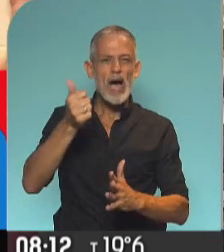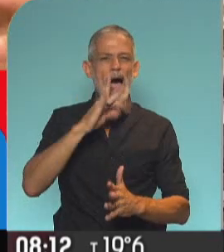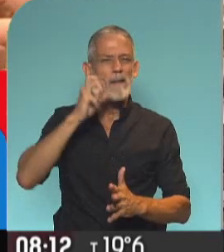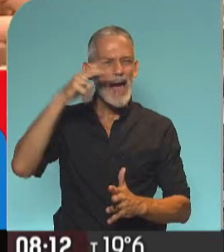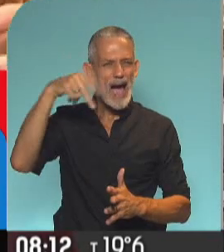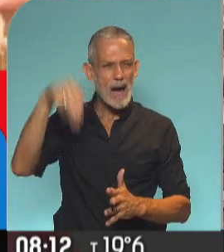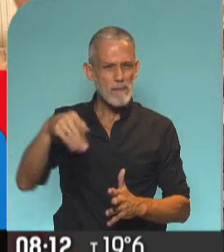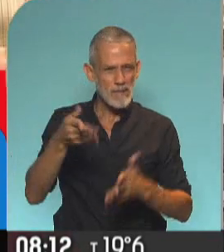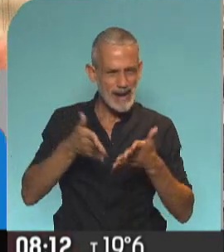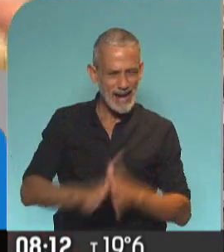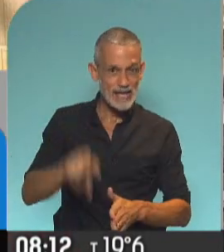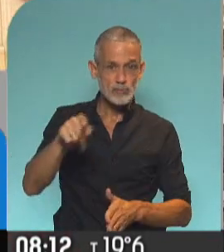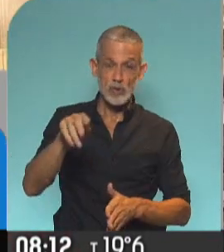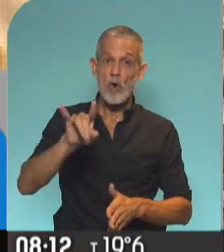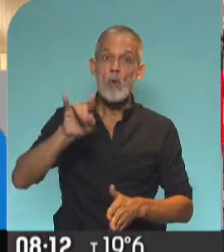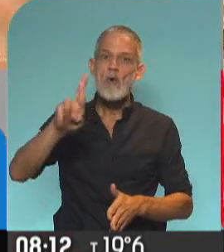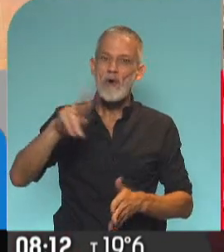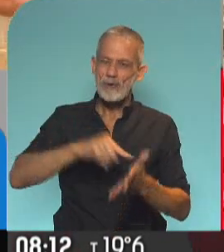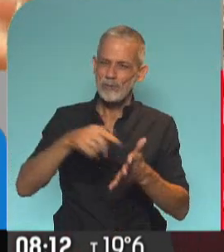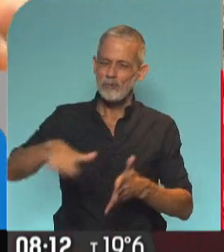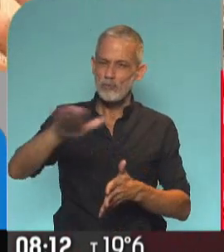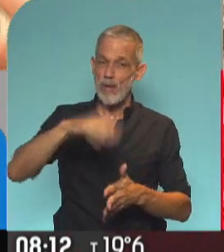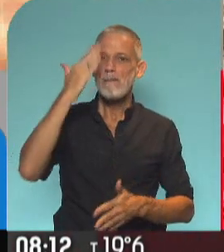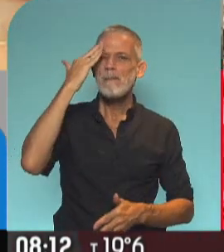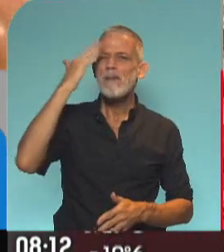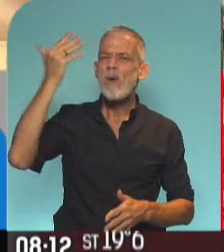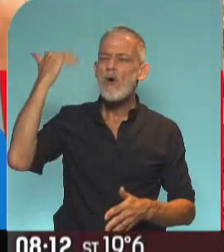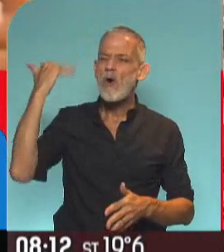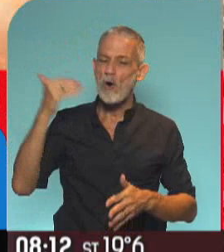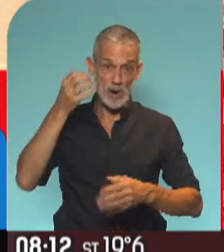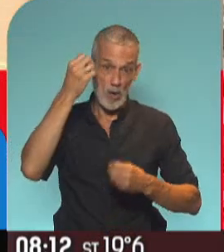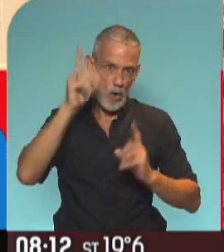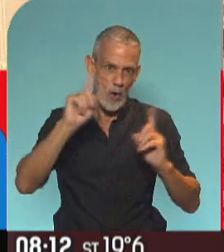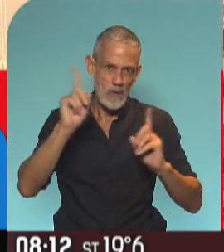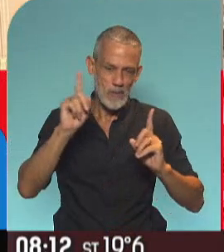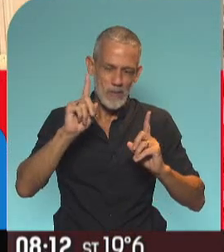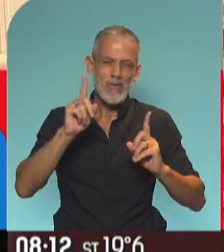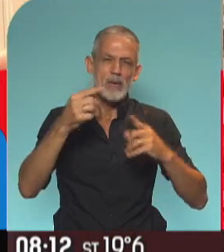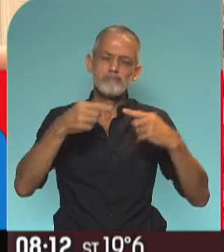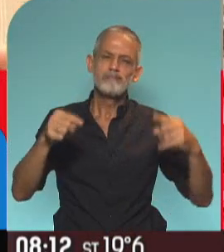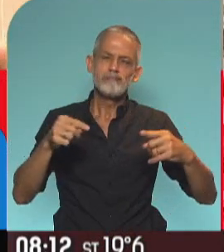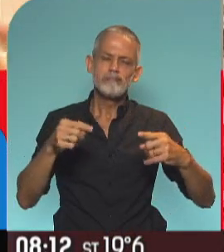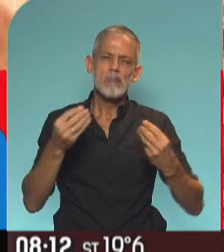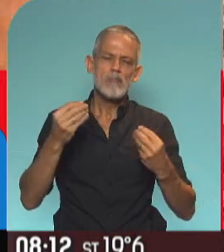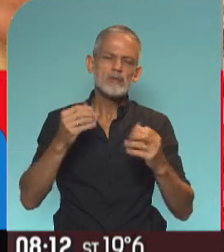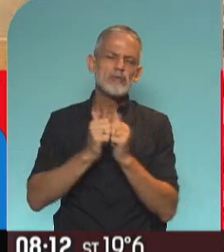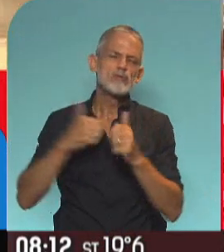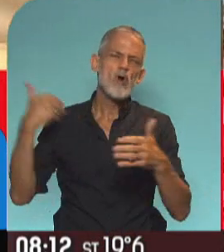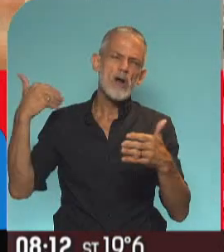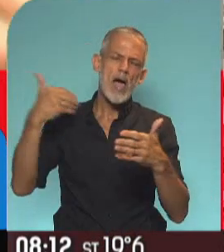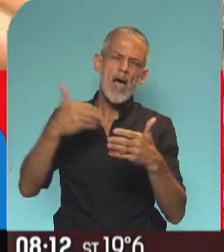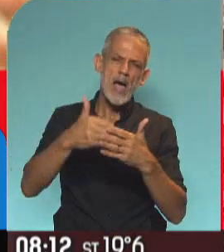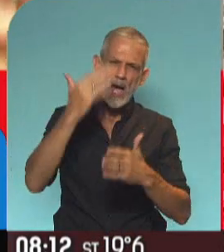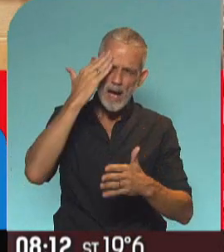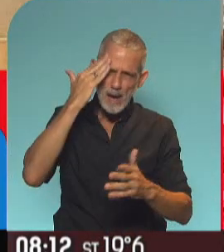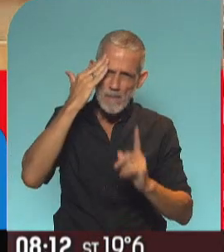muestra otra idea, la idea de que hay que tener memoria, no olvidar lo que nos ha sucedido y que esa